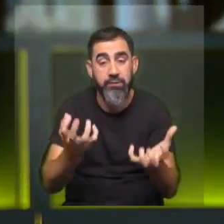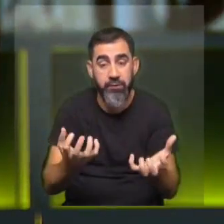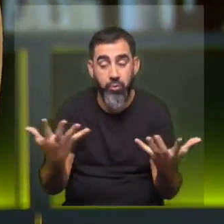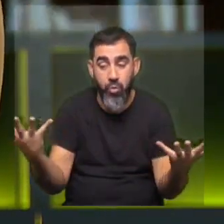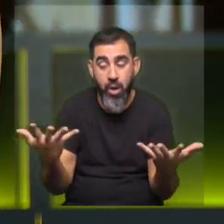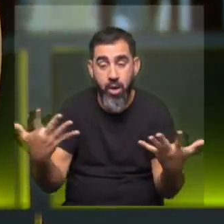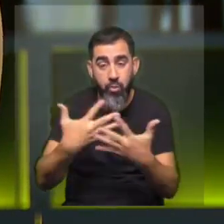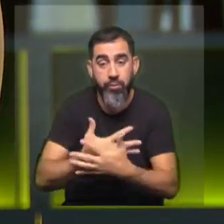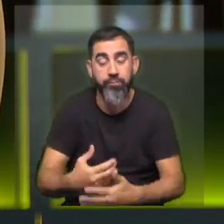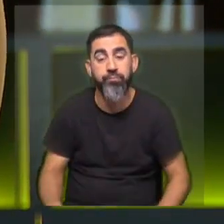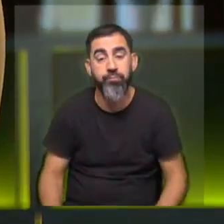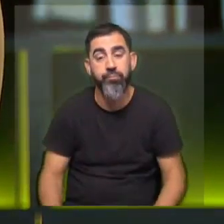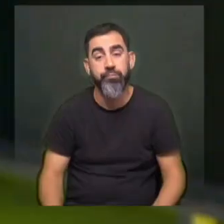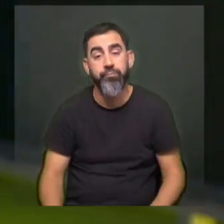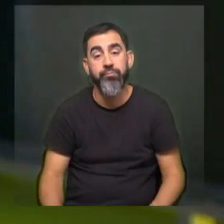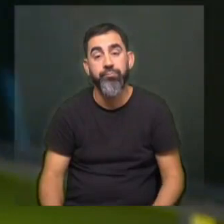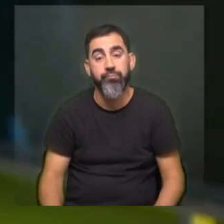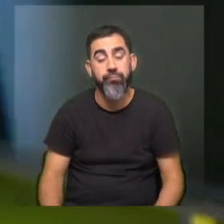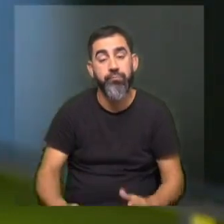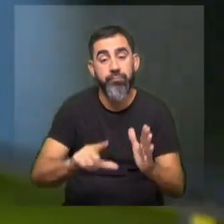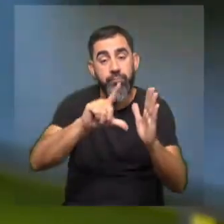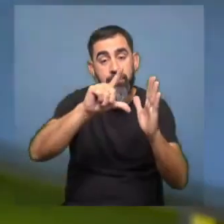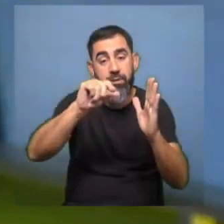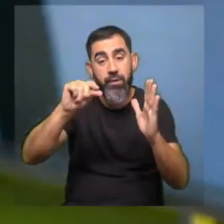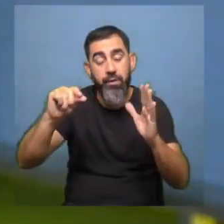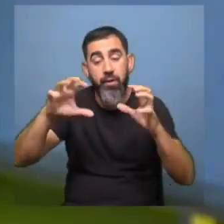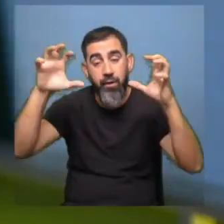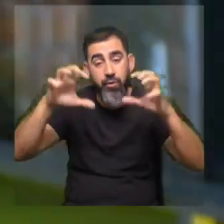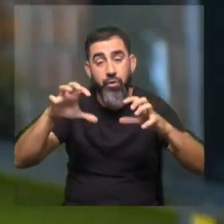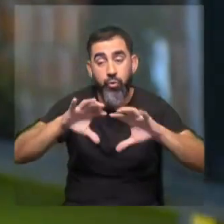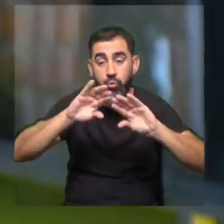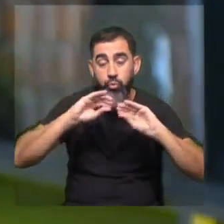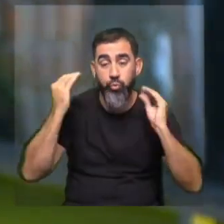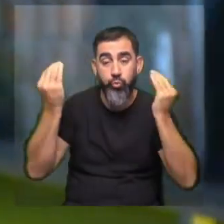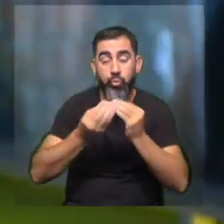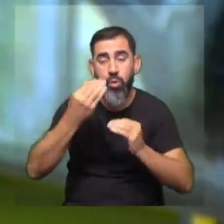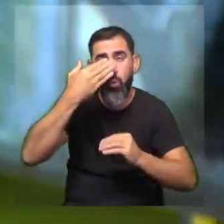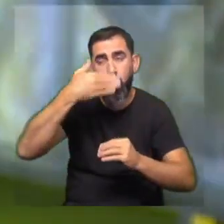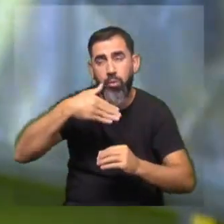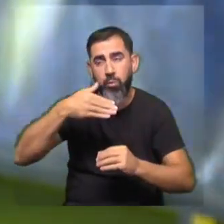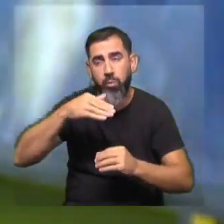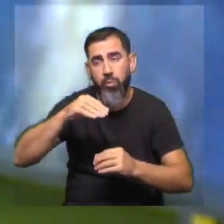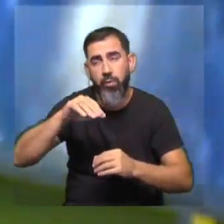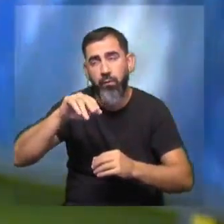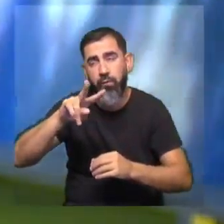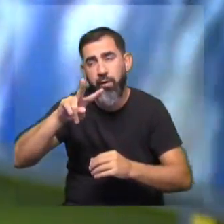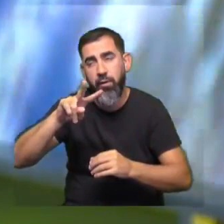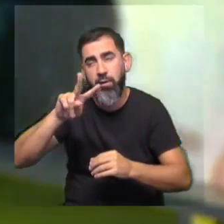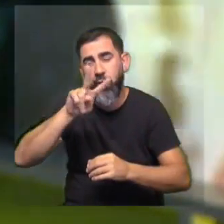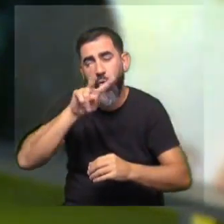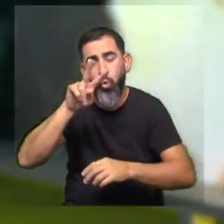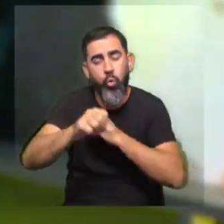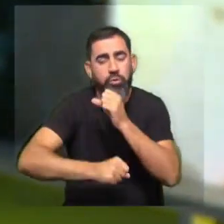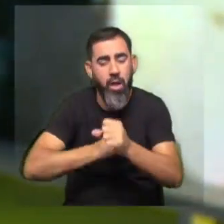teniendo. Nathalie, cuando uno mira las estadísticas de precipitaciones acumuladas en los últimos 22